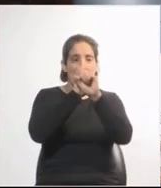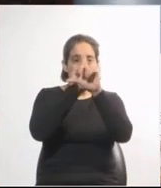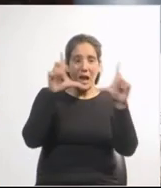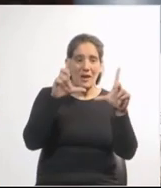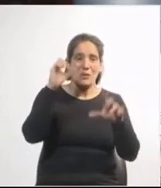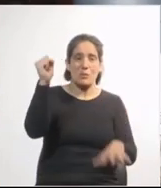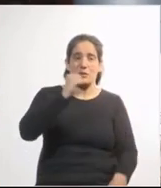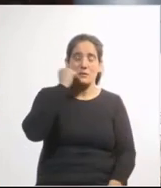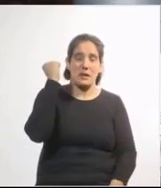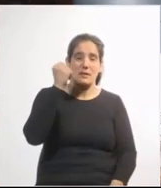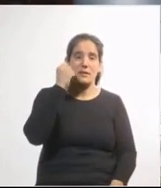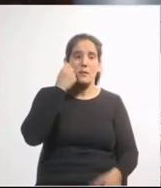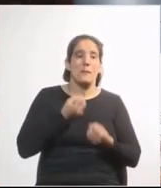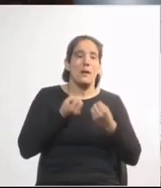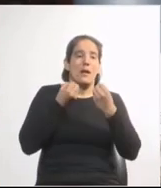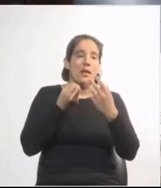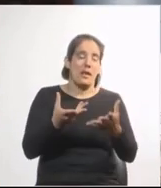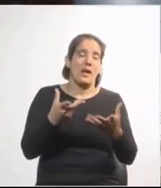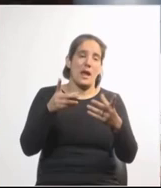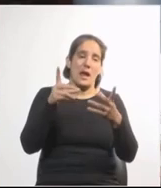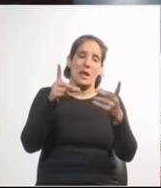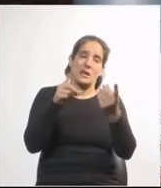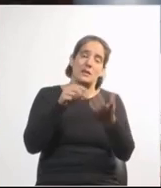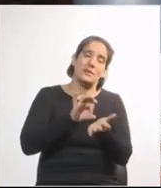de recursos al sistema de justicia.